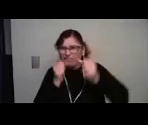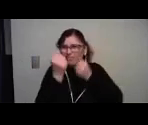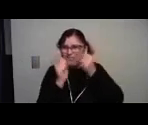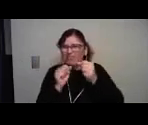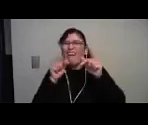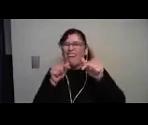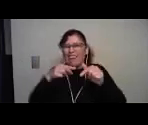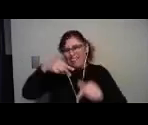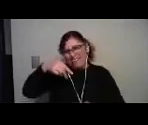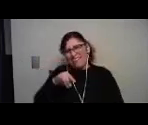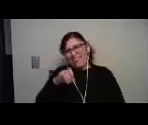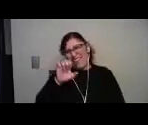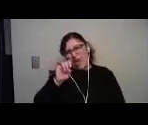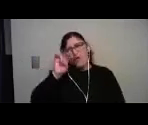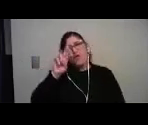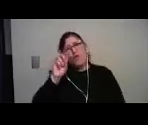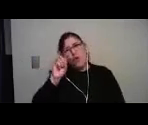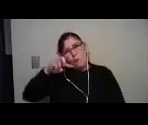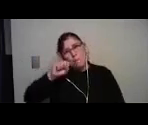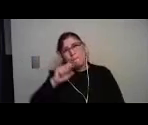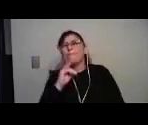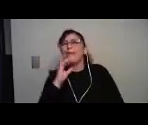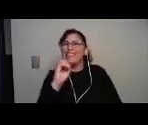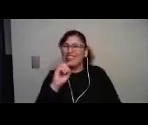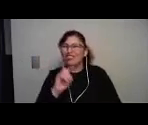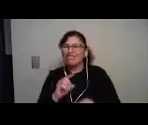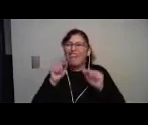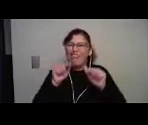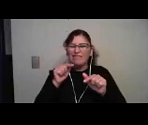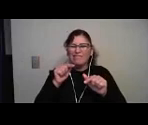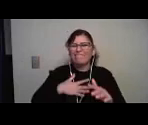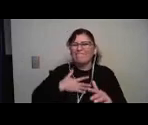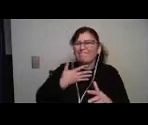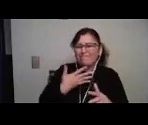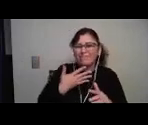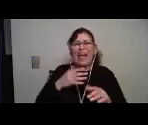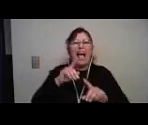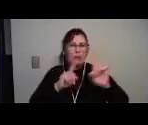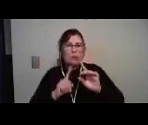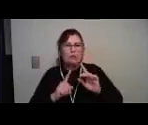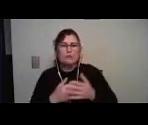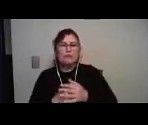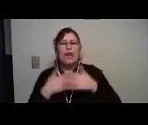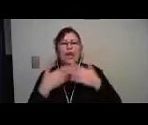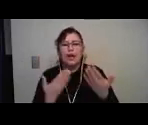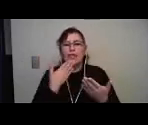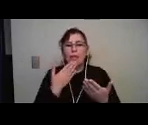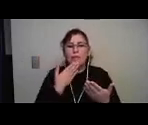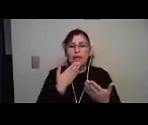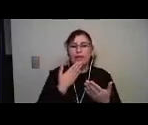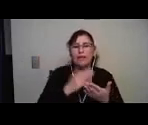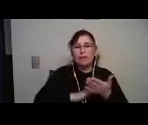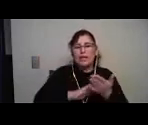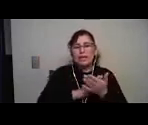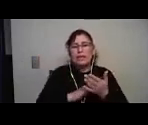Sensibilidad extrema al calcio, al tacto, perdón, que es como alodina, ¿cierto? ¿Ya? Cuadro